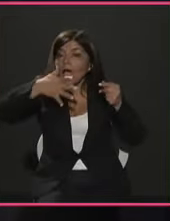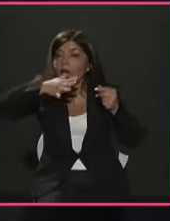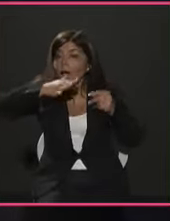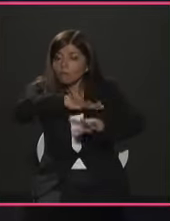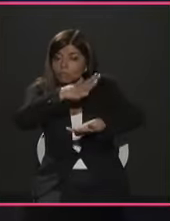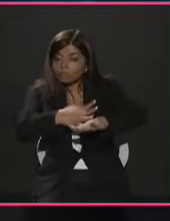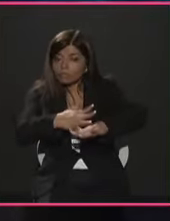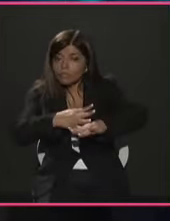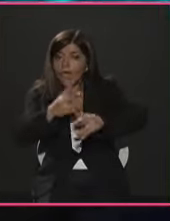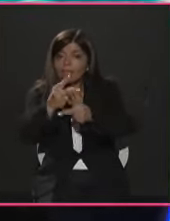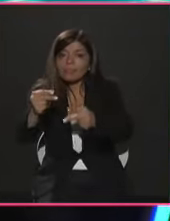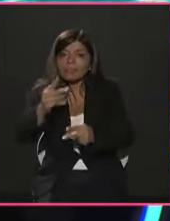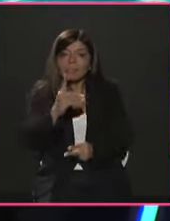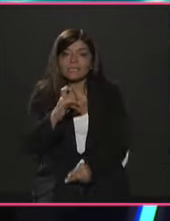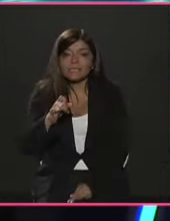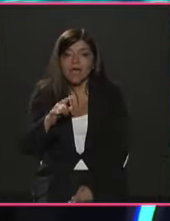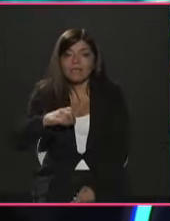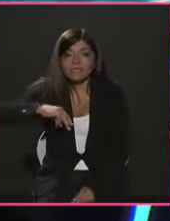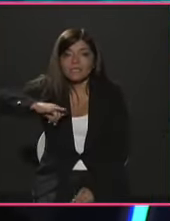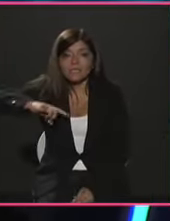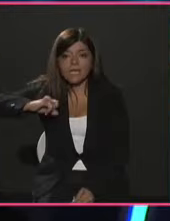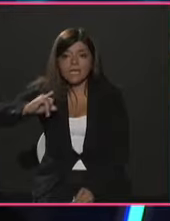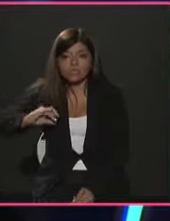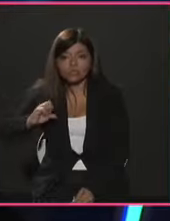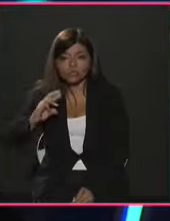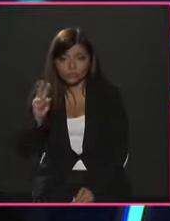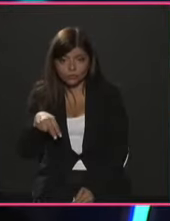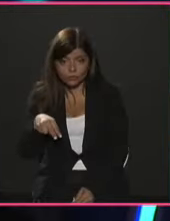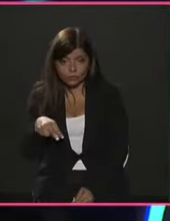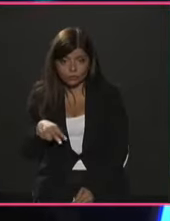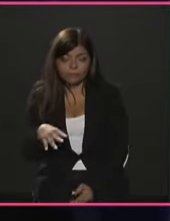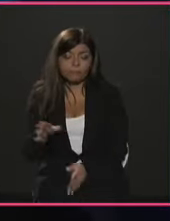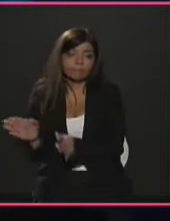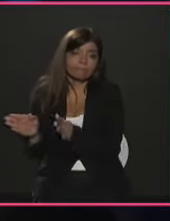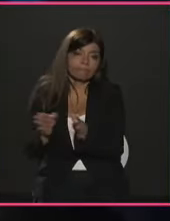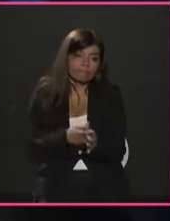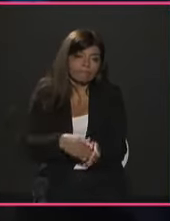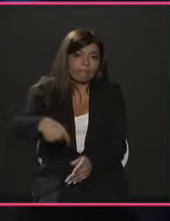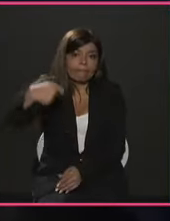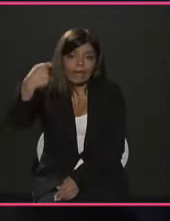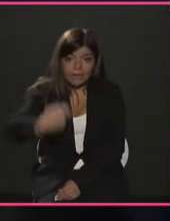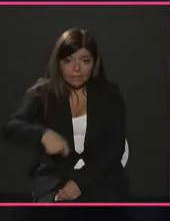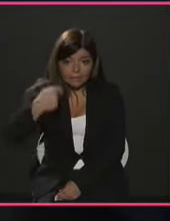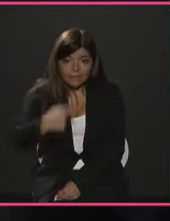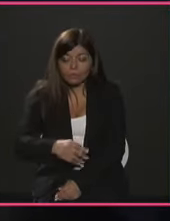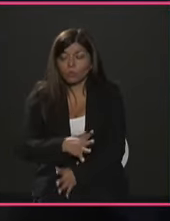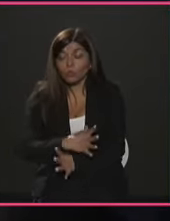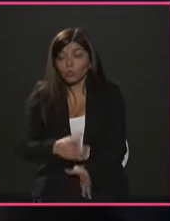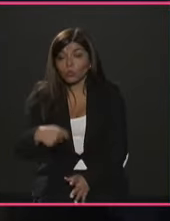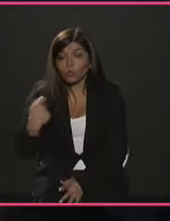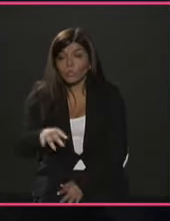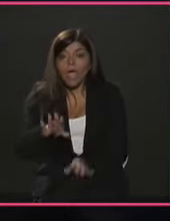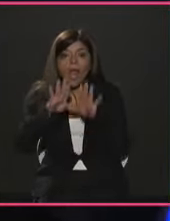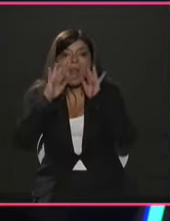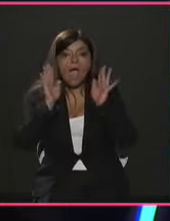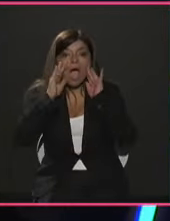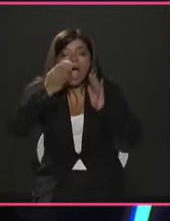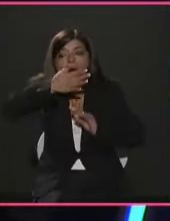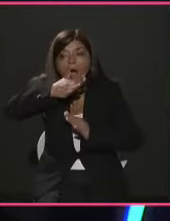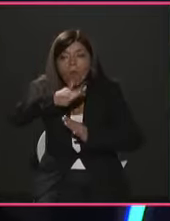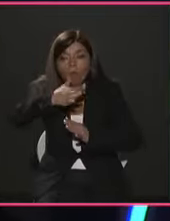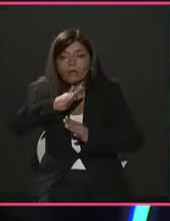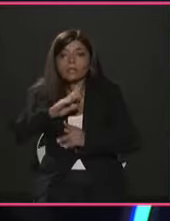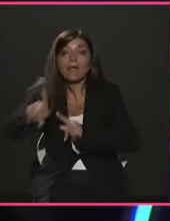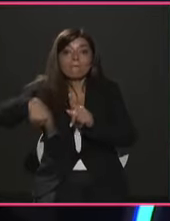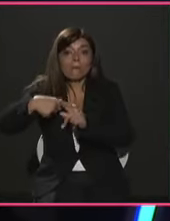desalinización así también el costo de agua que es inadecuada y la sanitización y también con